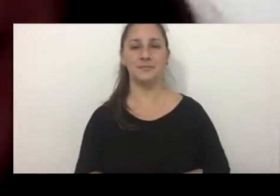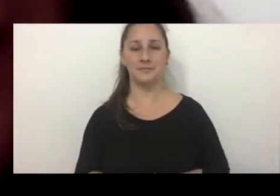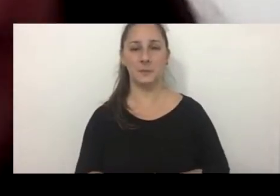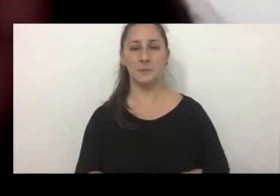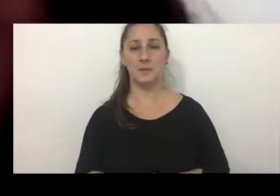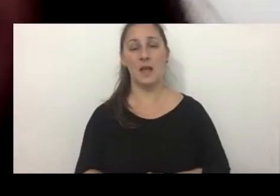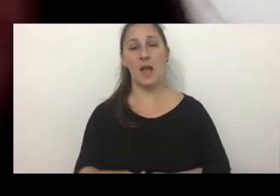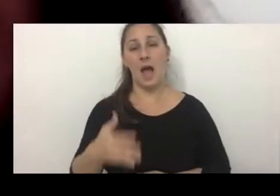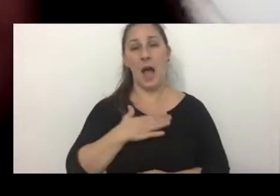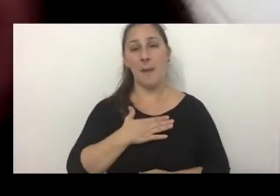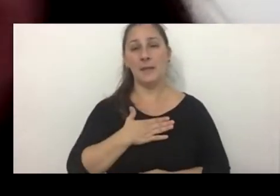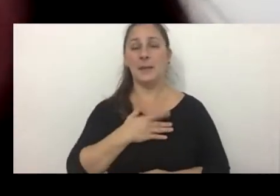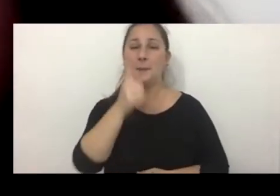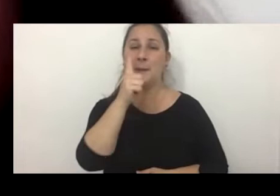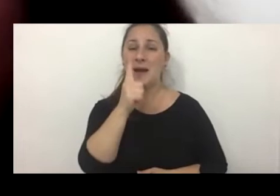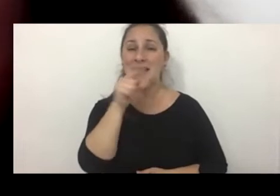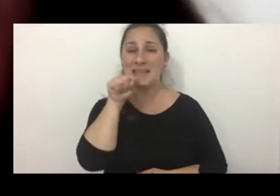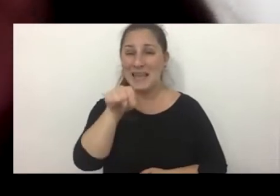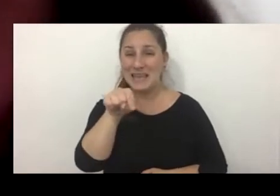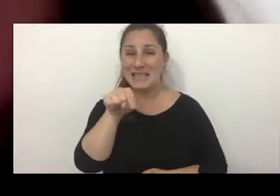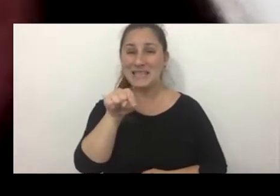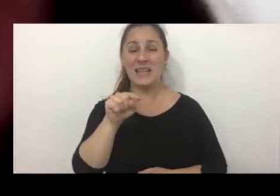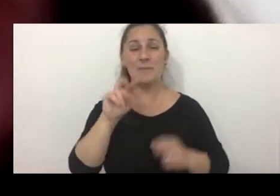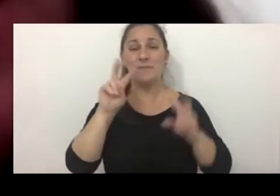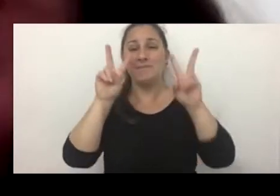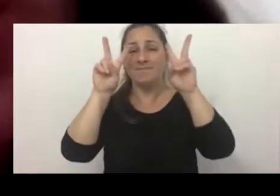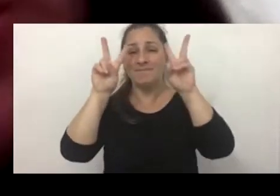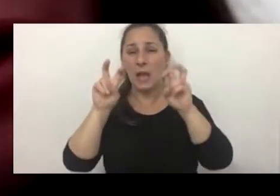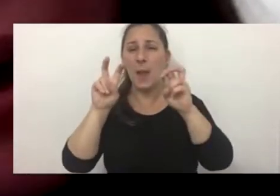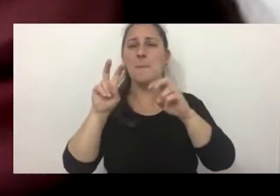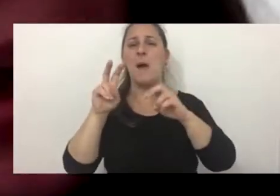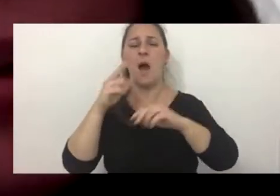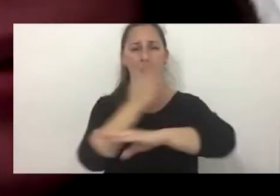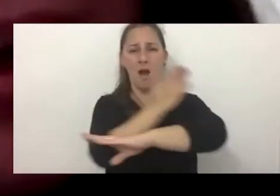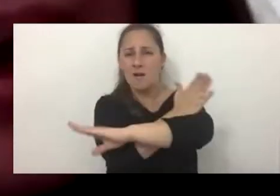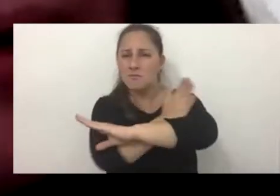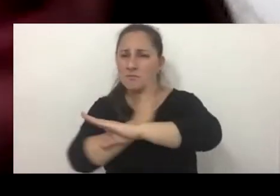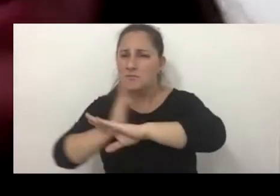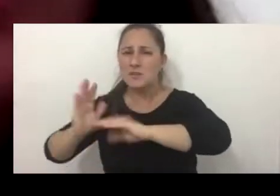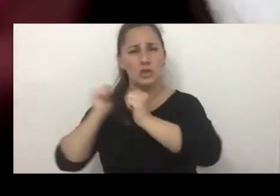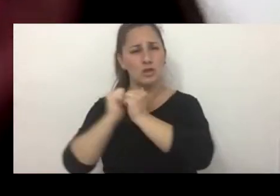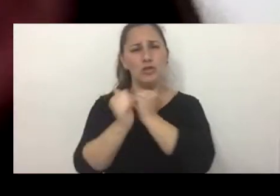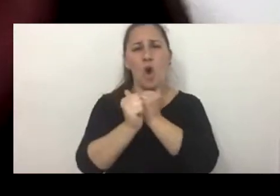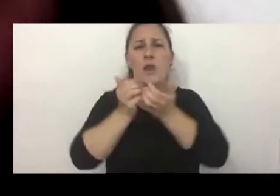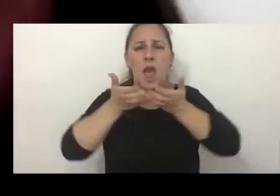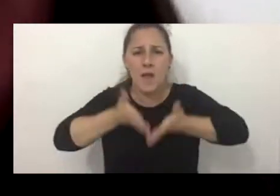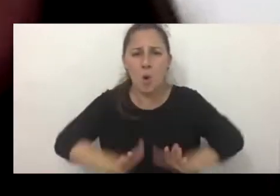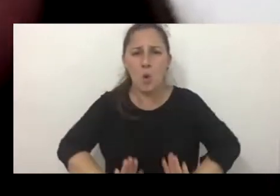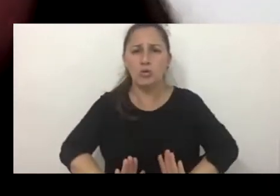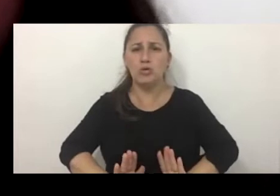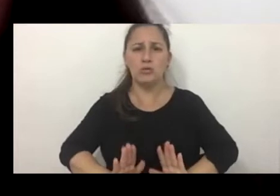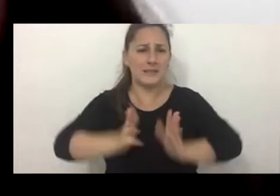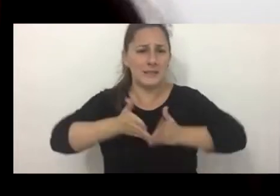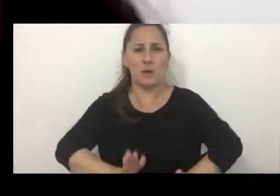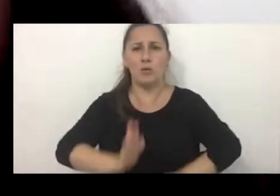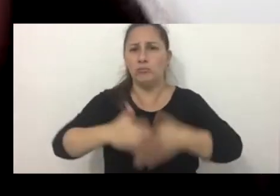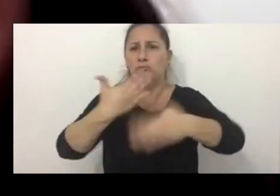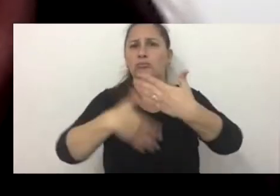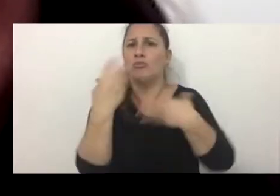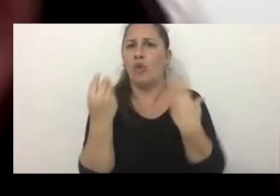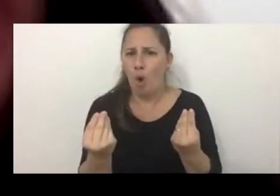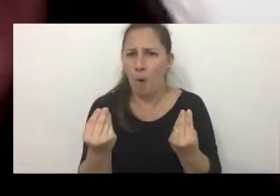poder de a poquito ir cambiando, ¿no? La forma de nacer que hoy, bueno, vamos a charlar sobre eso, la forma de nacer que hoy